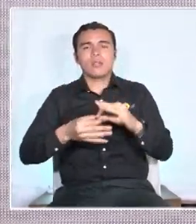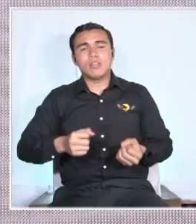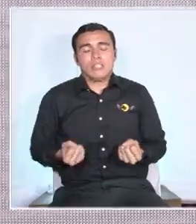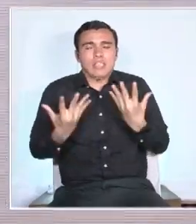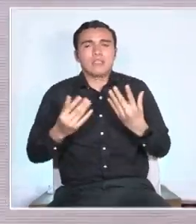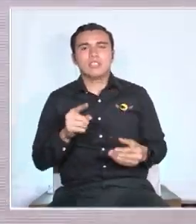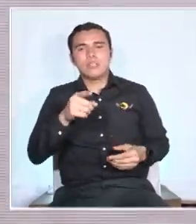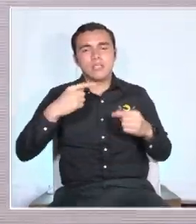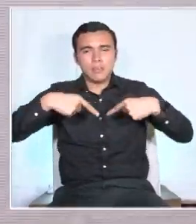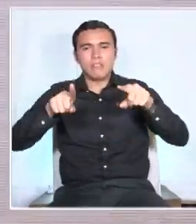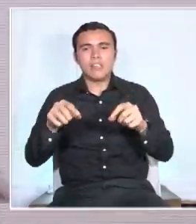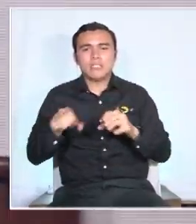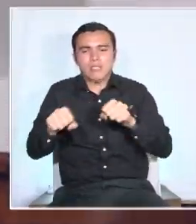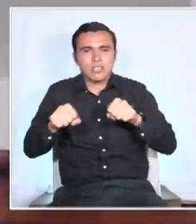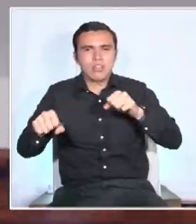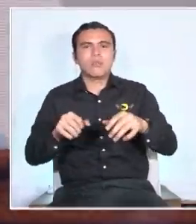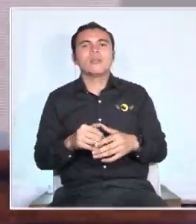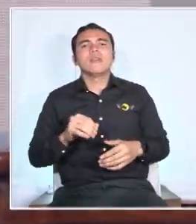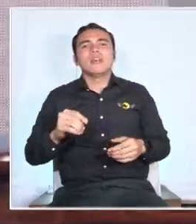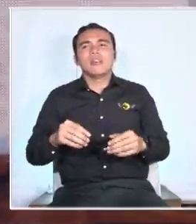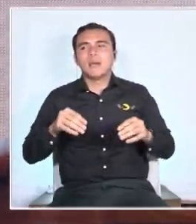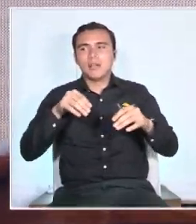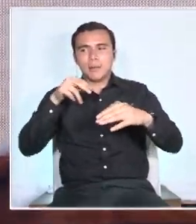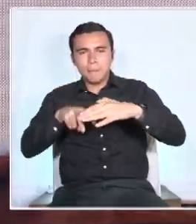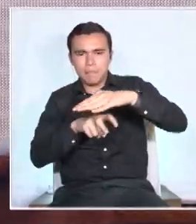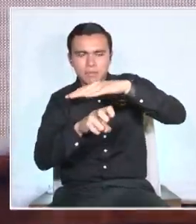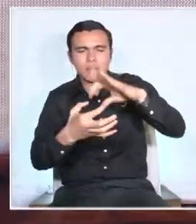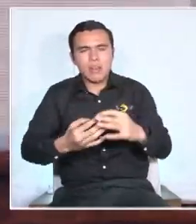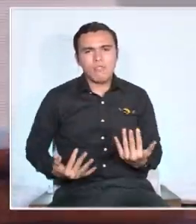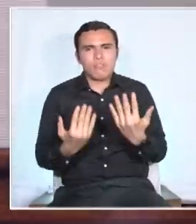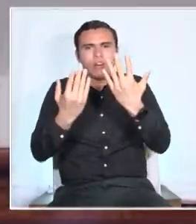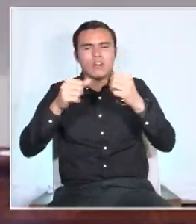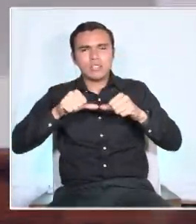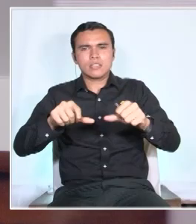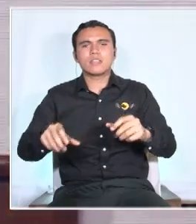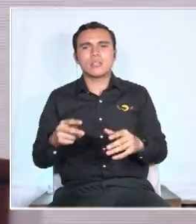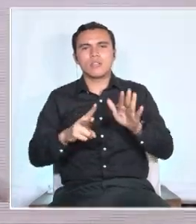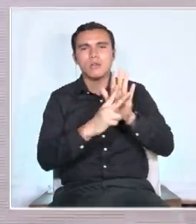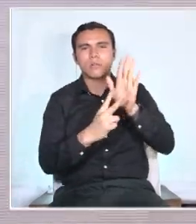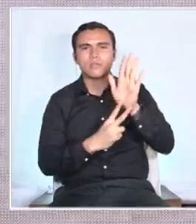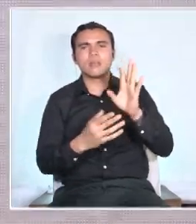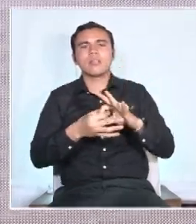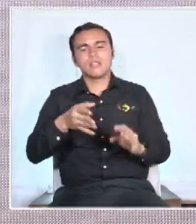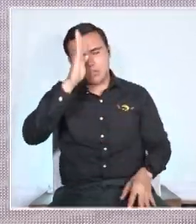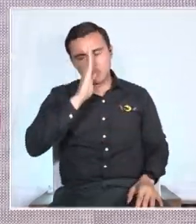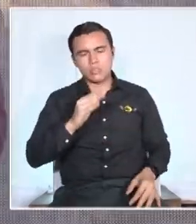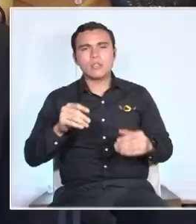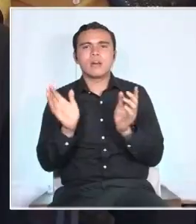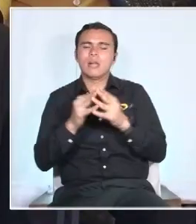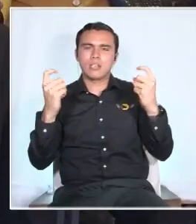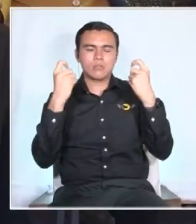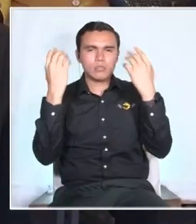a sacudir la víbora en el fuego y vas a seguir haciendo la voluntad de Dios. Aleluya.